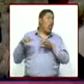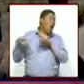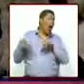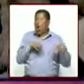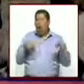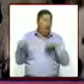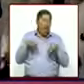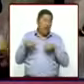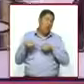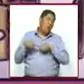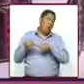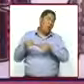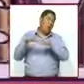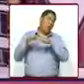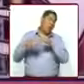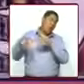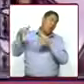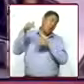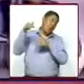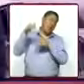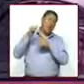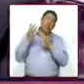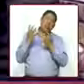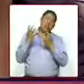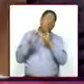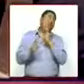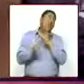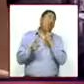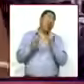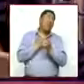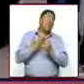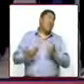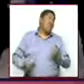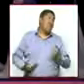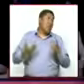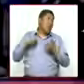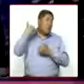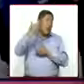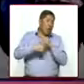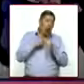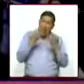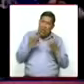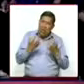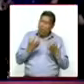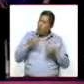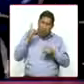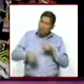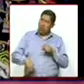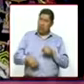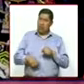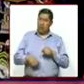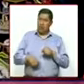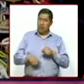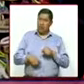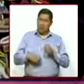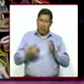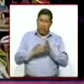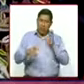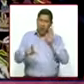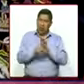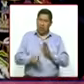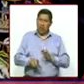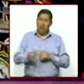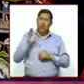hacer prevalecer una candidatura que es ilegal e ilegítima en este momento. Y como